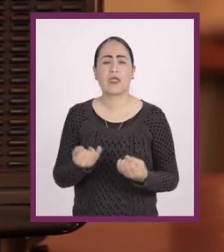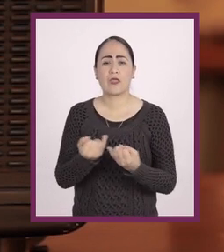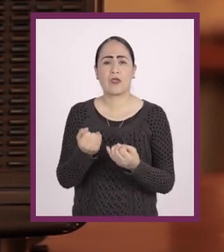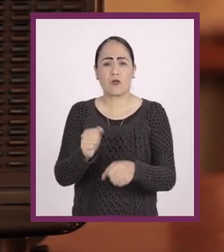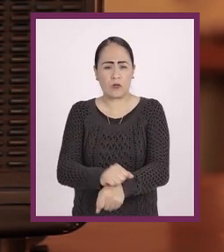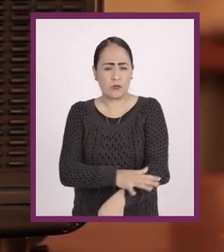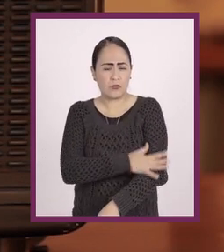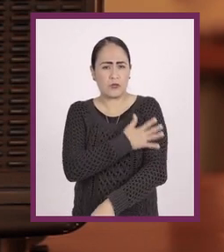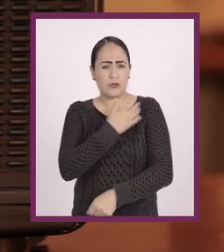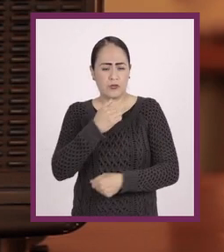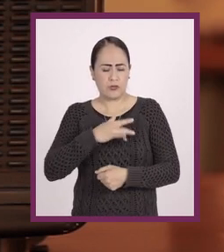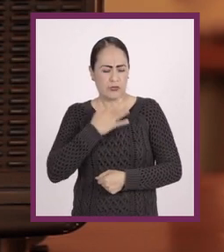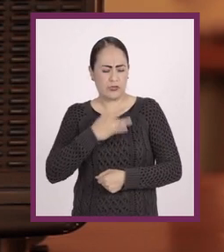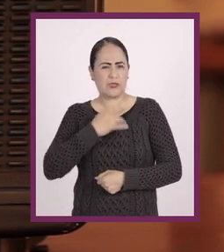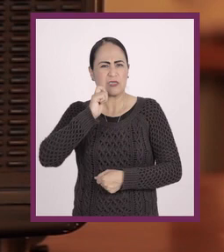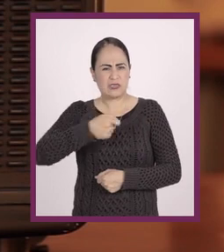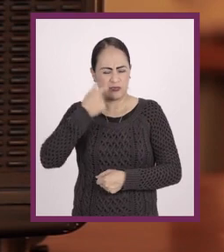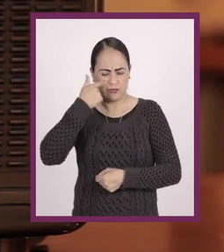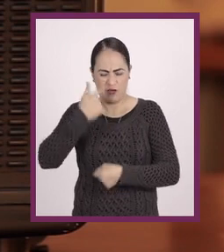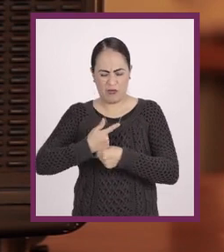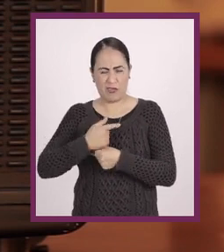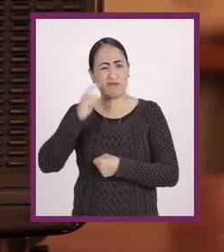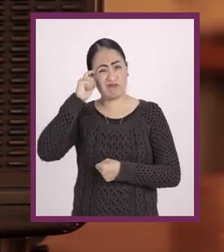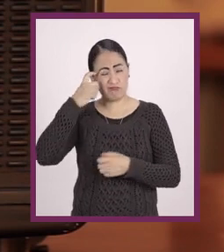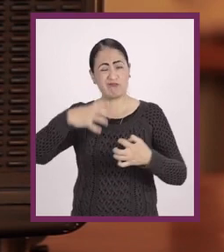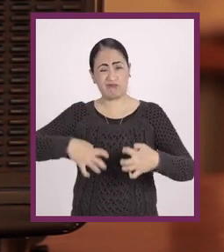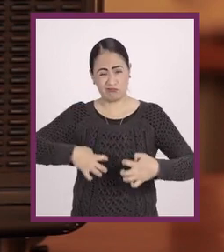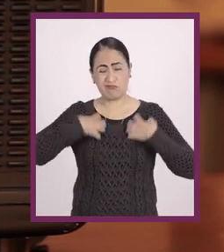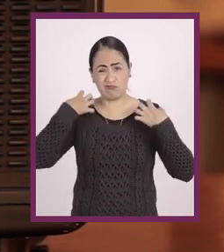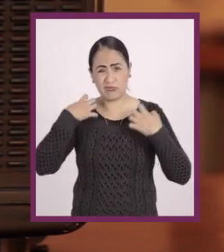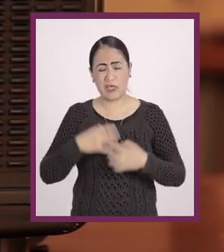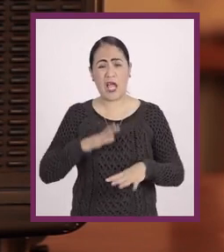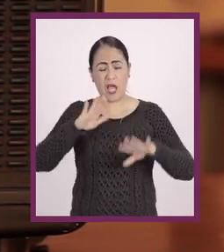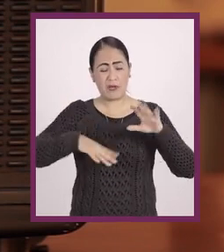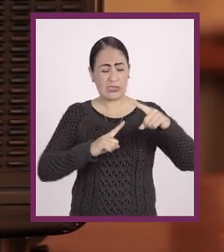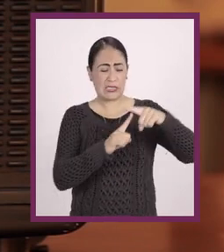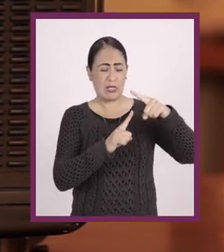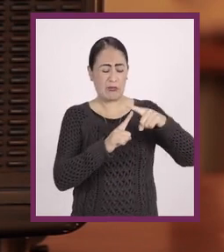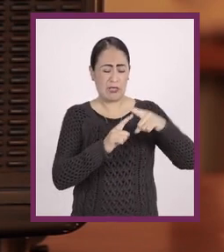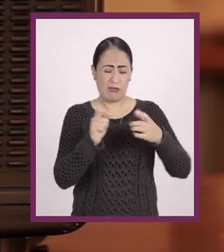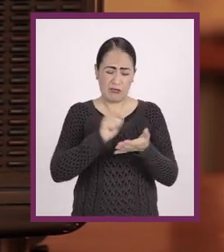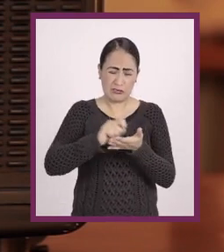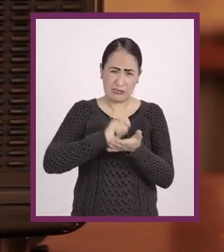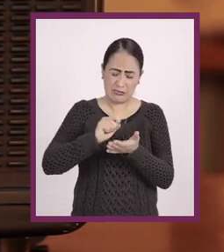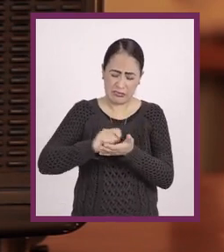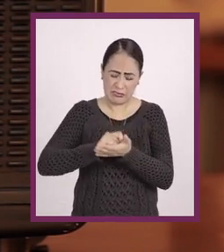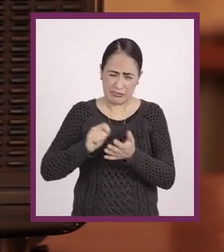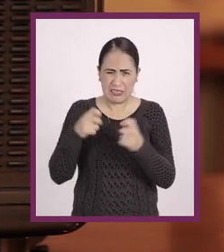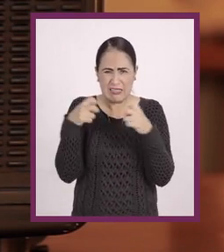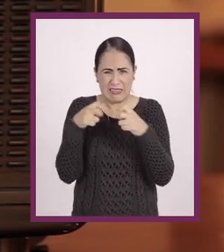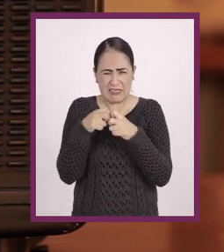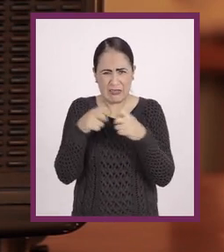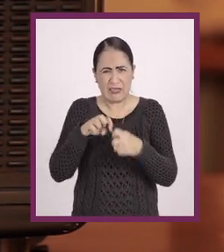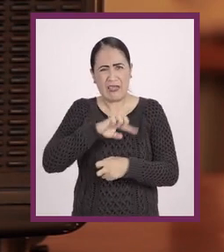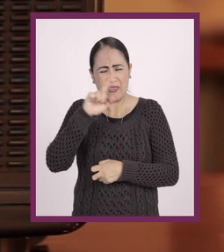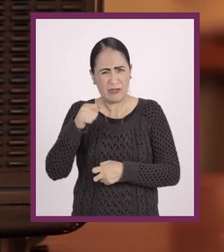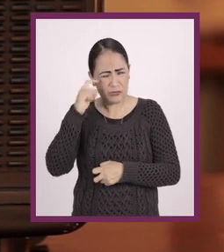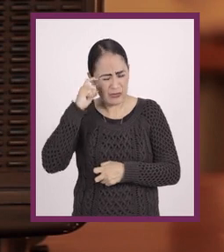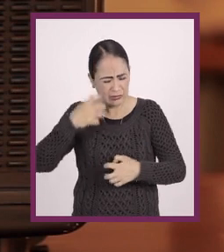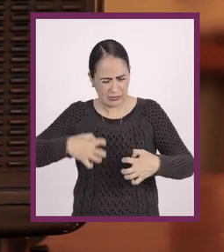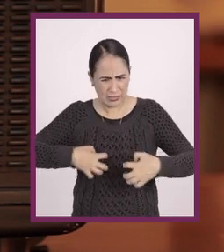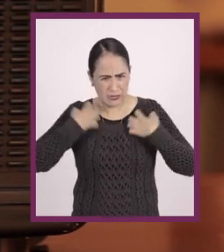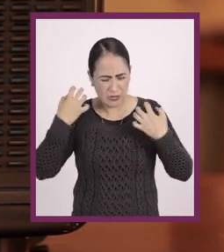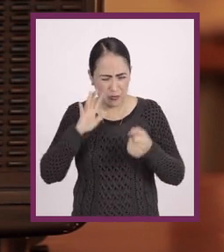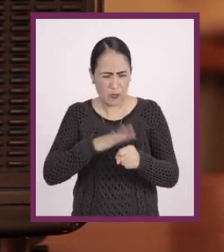enojo bastante bastante así mucho agarraste si yo llego me siento agarro mi teléfono le conectó los audífonos